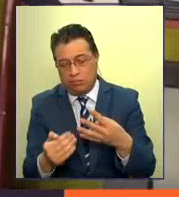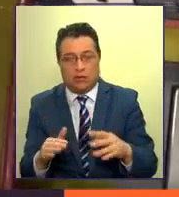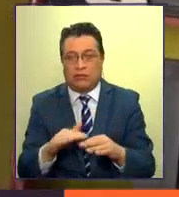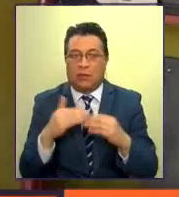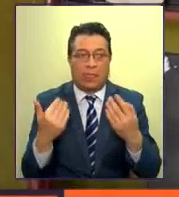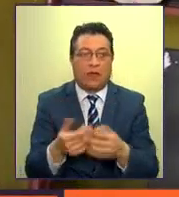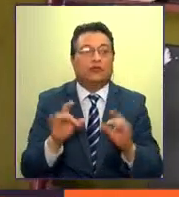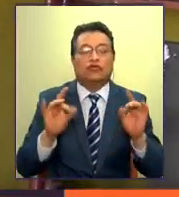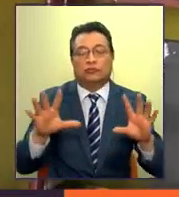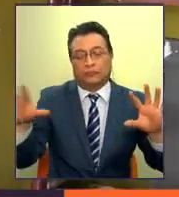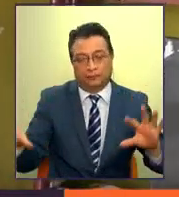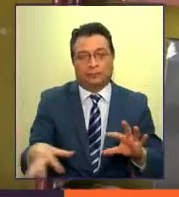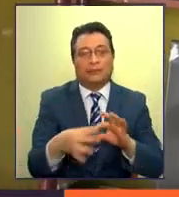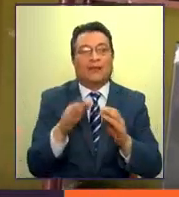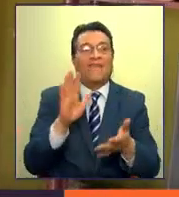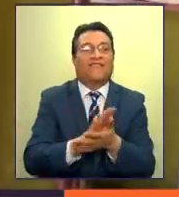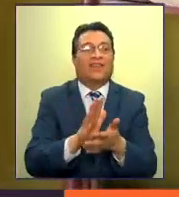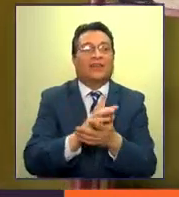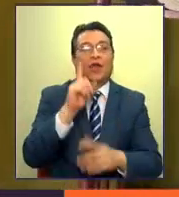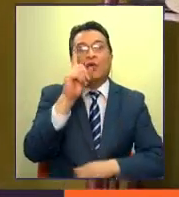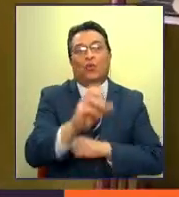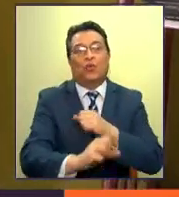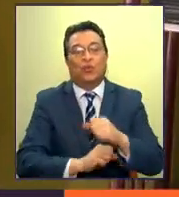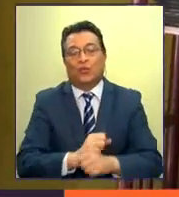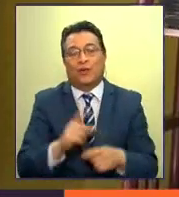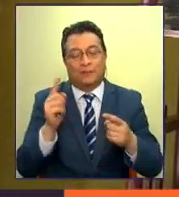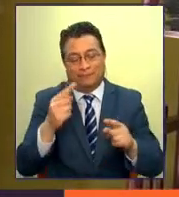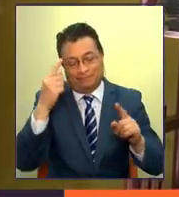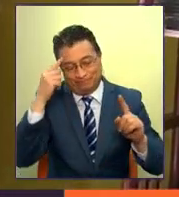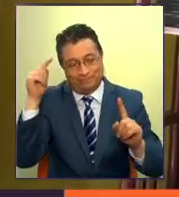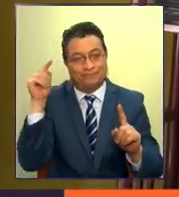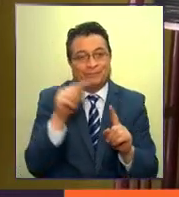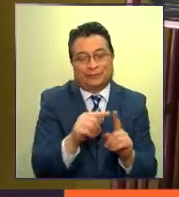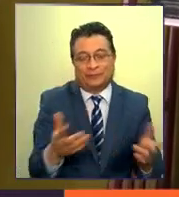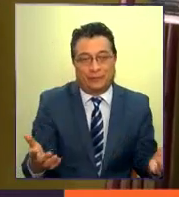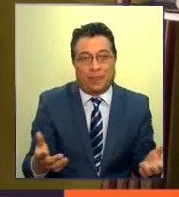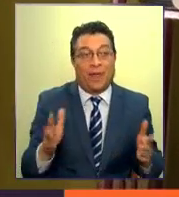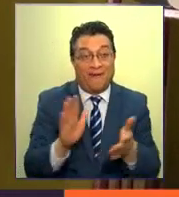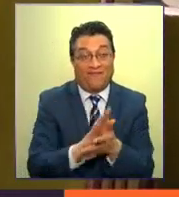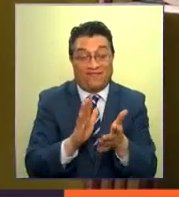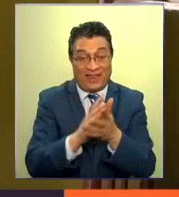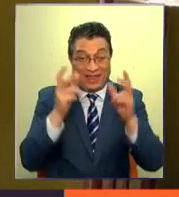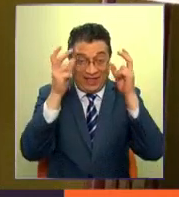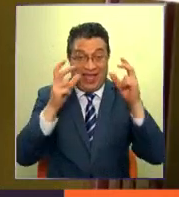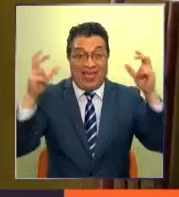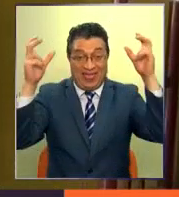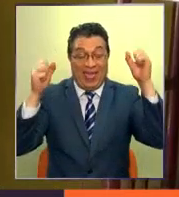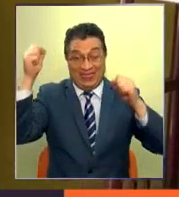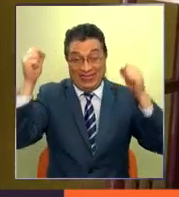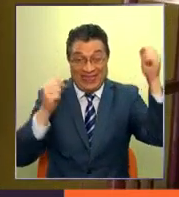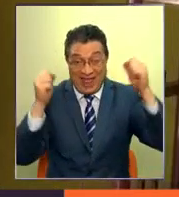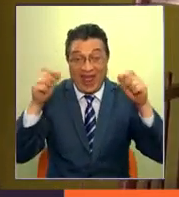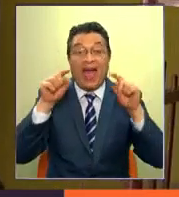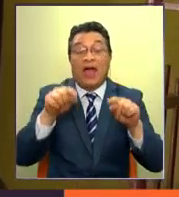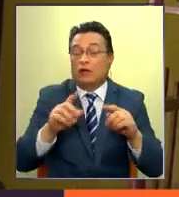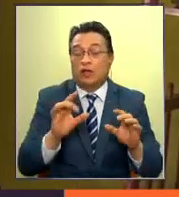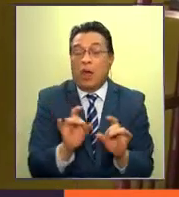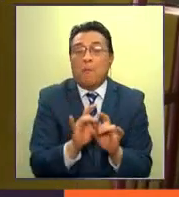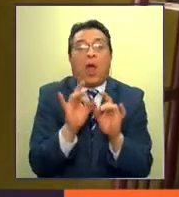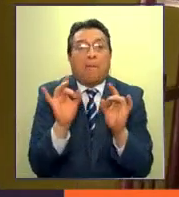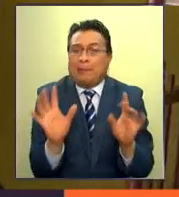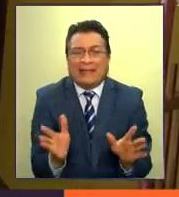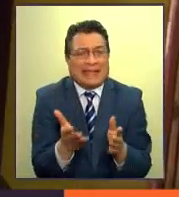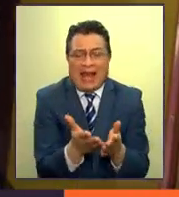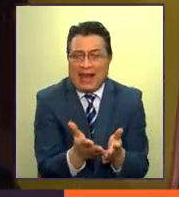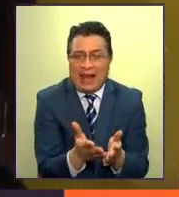va a implicar la fiesta del año en base al sentido que se le vaya dando. La fiesta de La Tirana tiene una particularidad muy bonita, es que